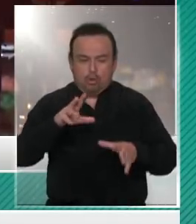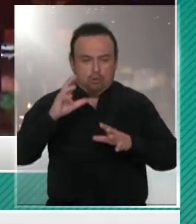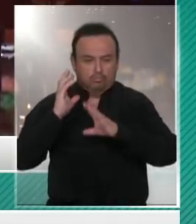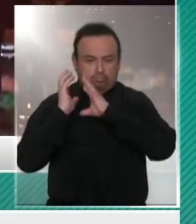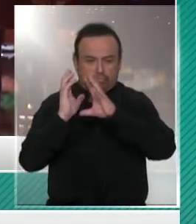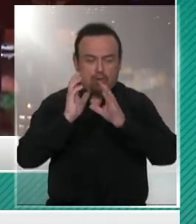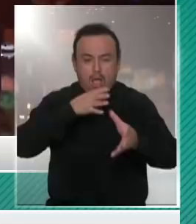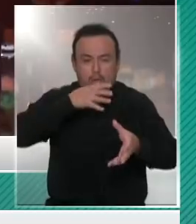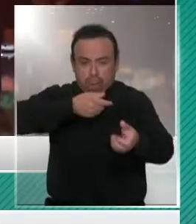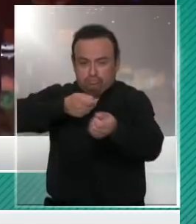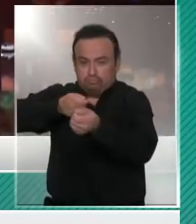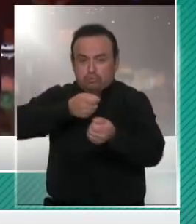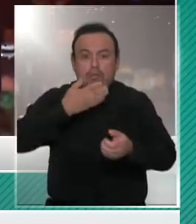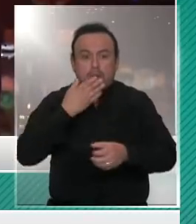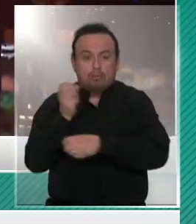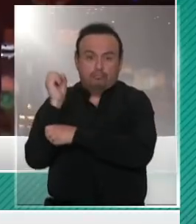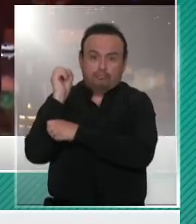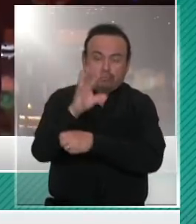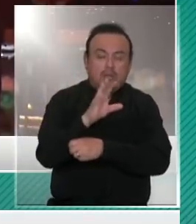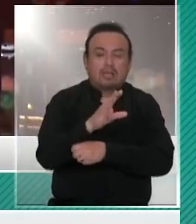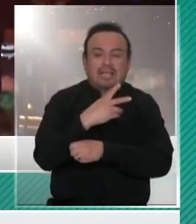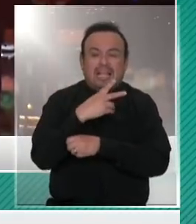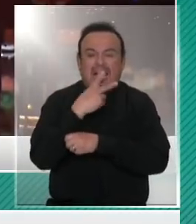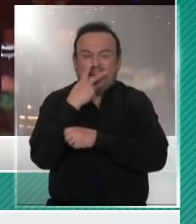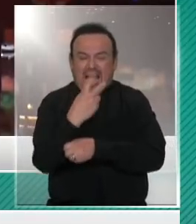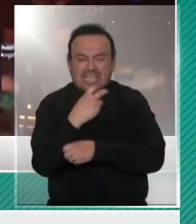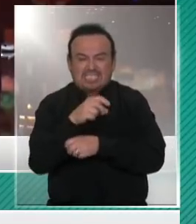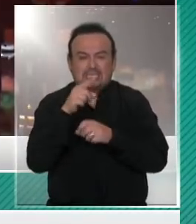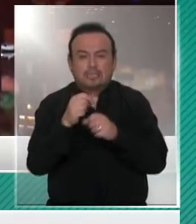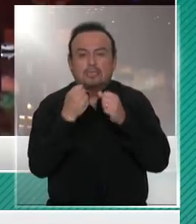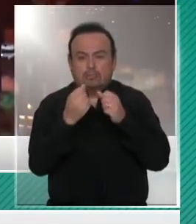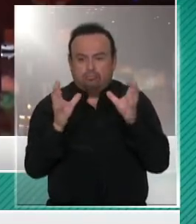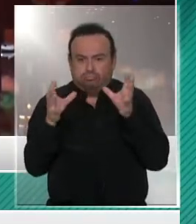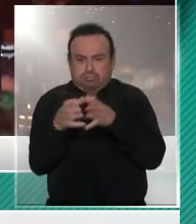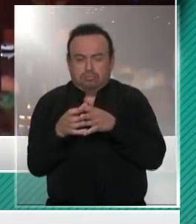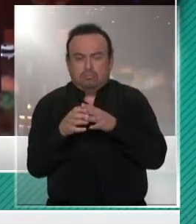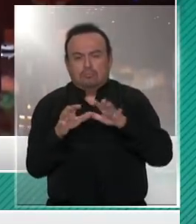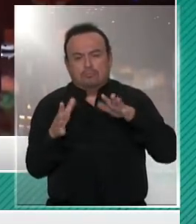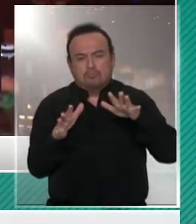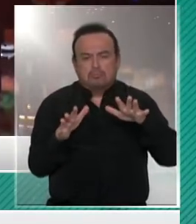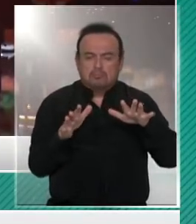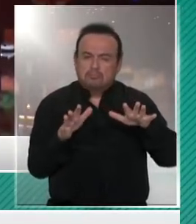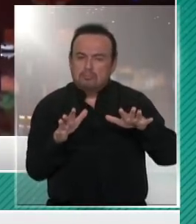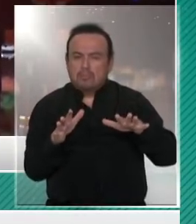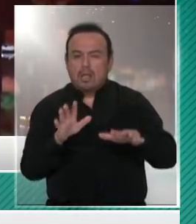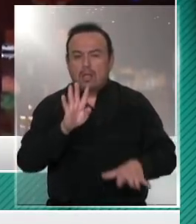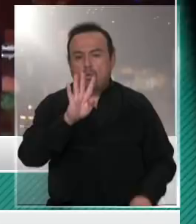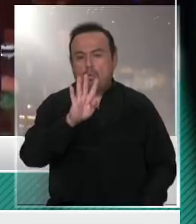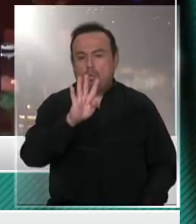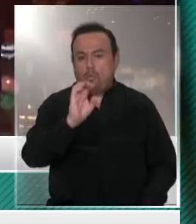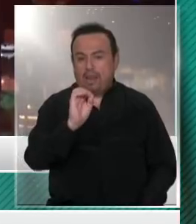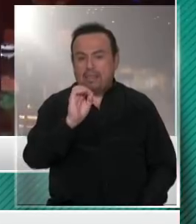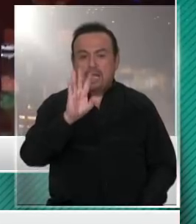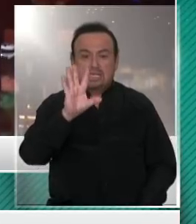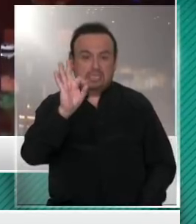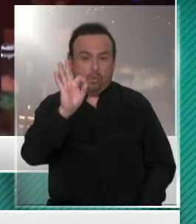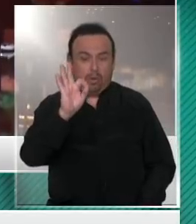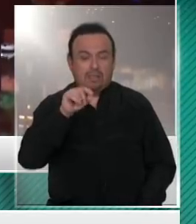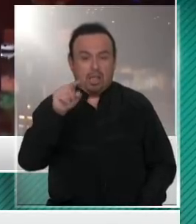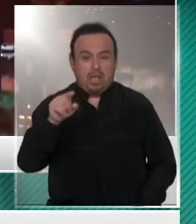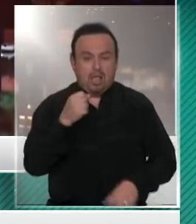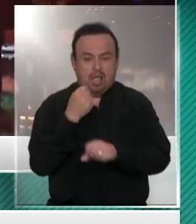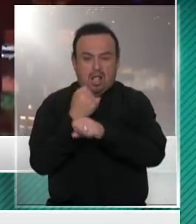también tenemos carros lanzagases y un fuerte contingente de fuerzas especiales. Estamos hablando fácilmente de 40, 50 efectivos que se